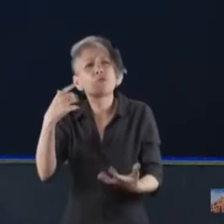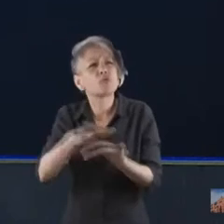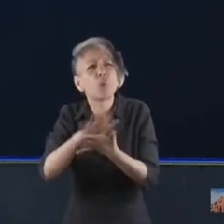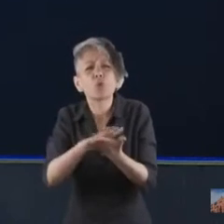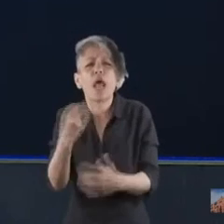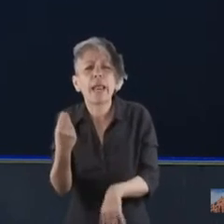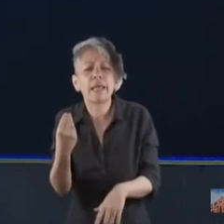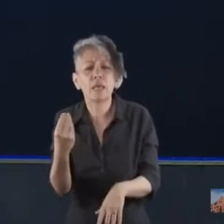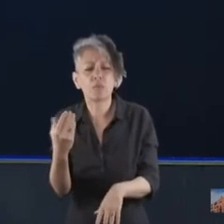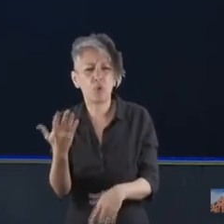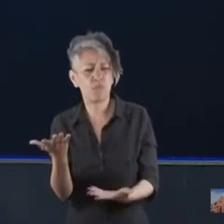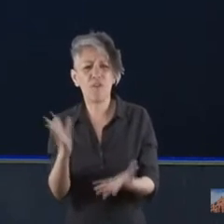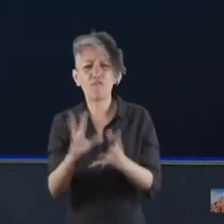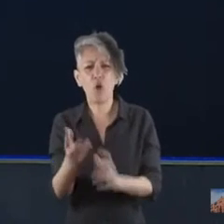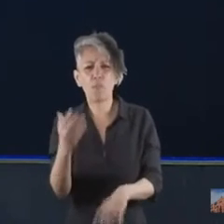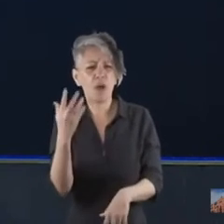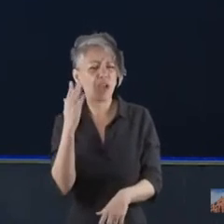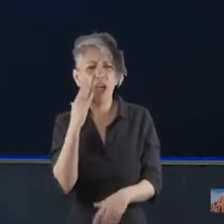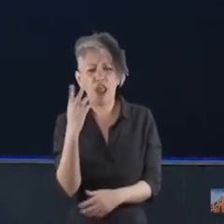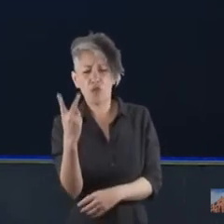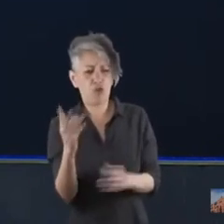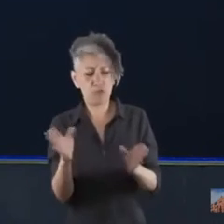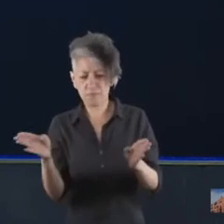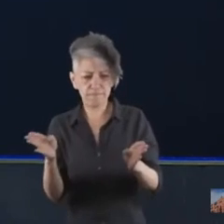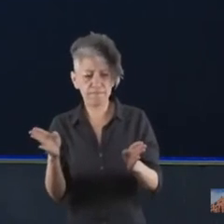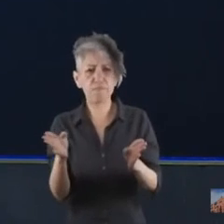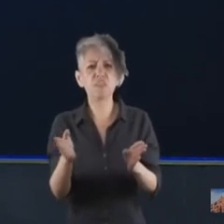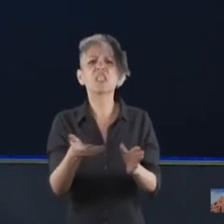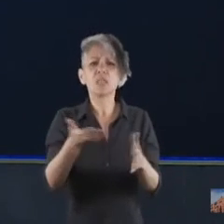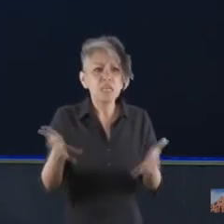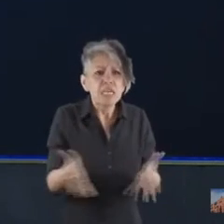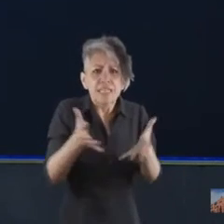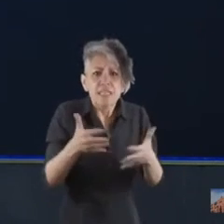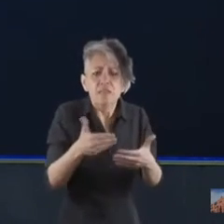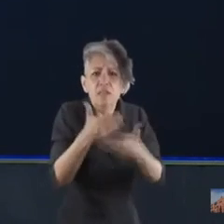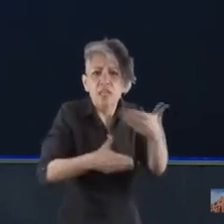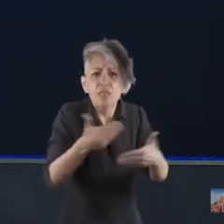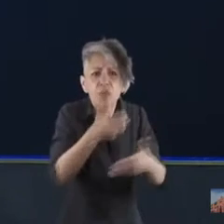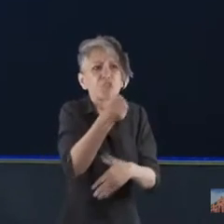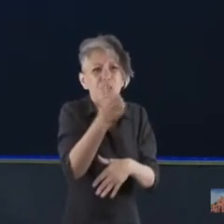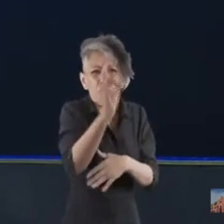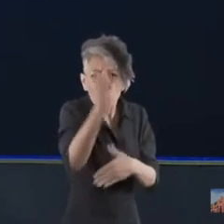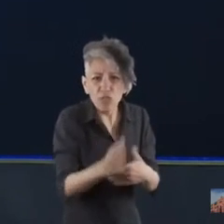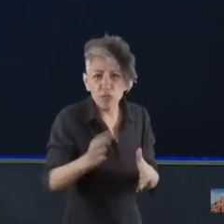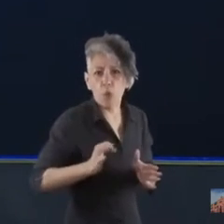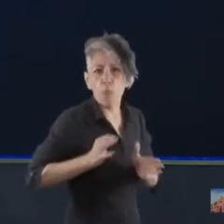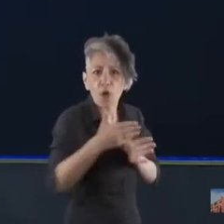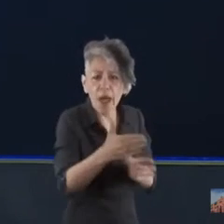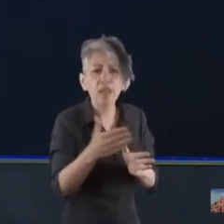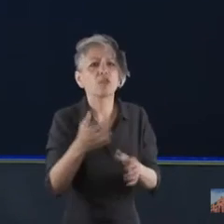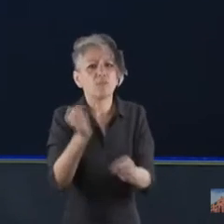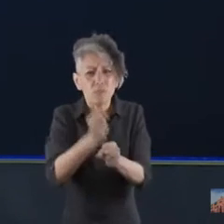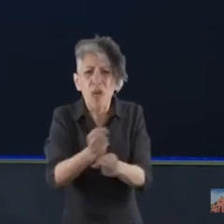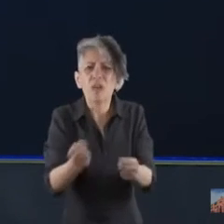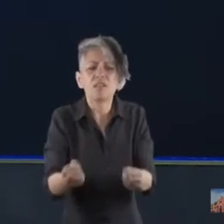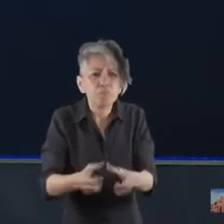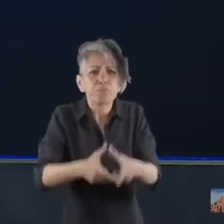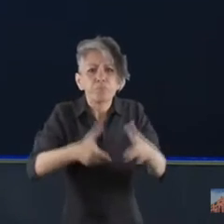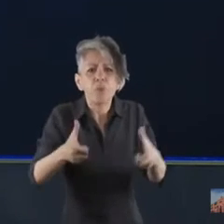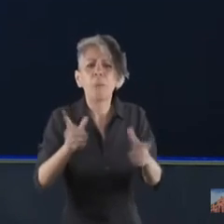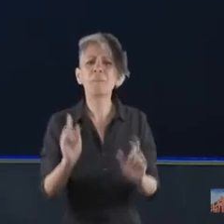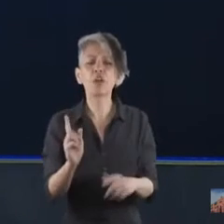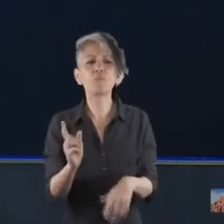que crece al 6% anual y genera empleo pero que tiene una enorme falta de confianza en su